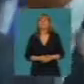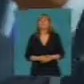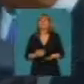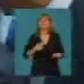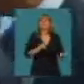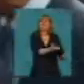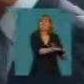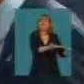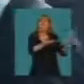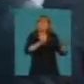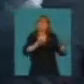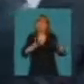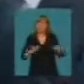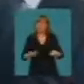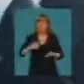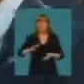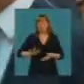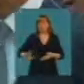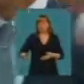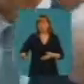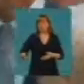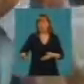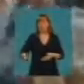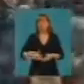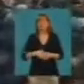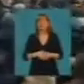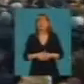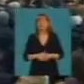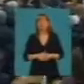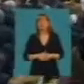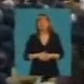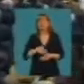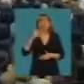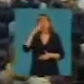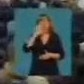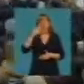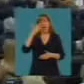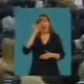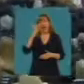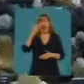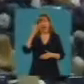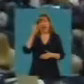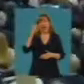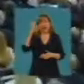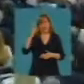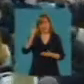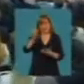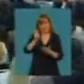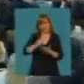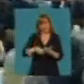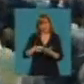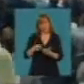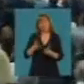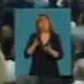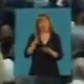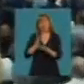Invitamos a realizar la jura a continuación al señor doctor Julio César Alac como Ministro de Justicia y Derechos Humanos.